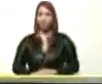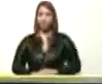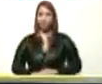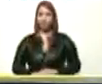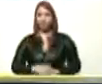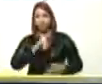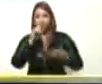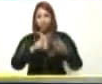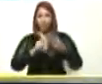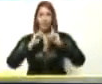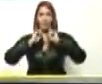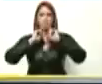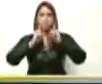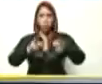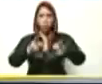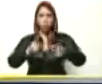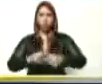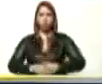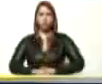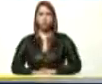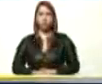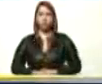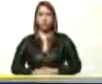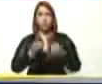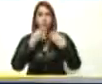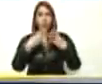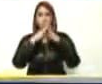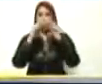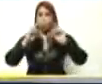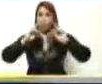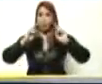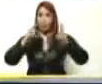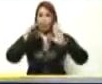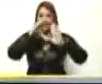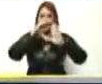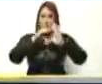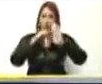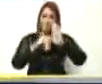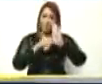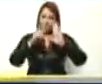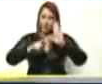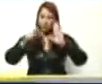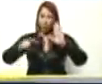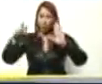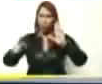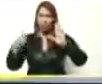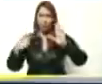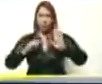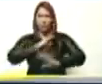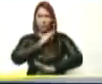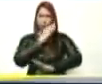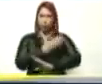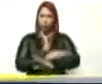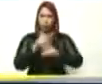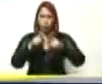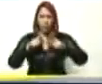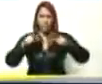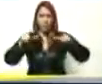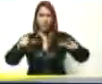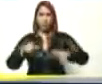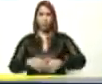en la vialidad, bueno, en todos los temas, la gente tiene, en el fortalecimiento, de los espacios,